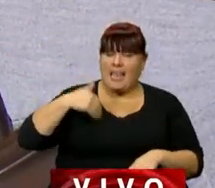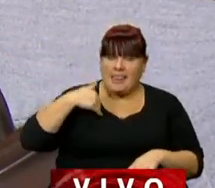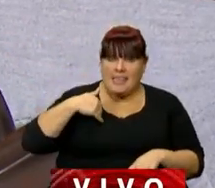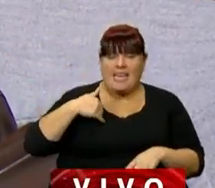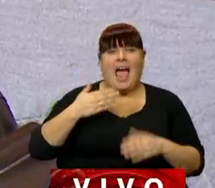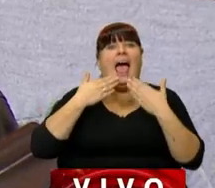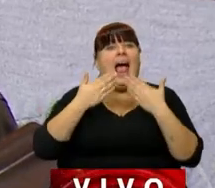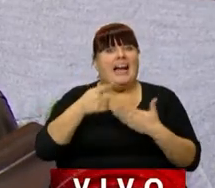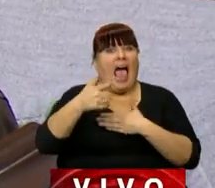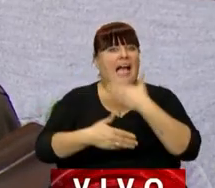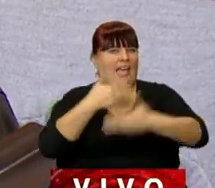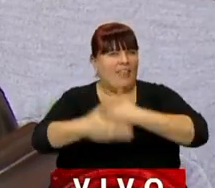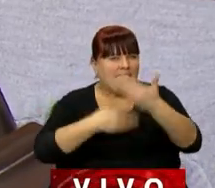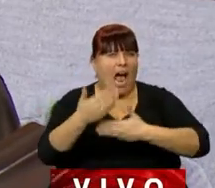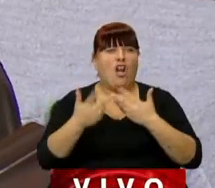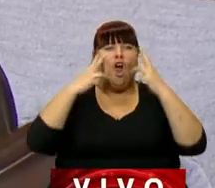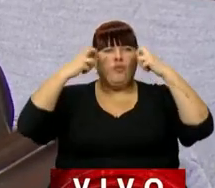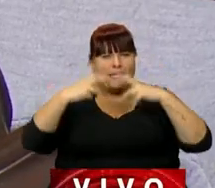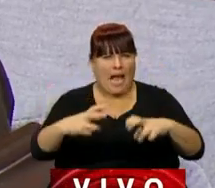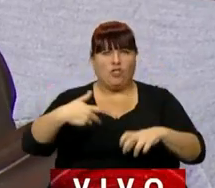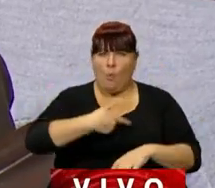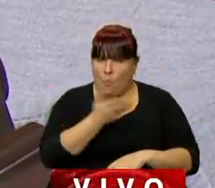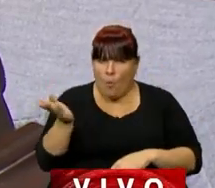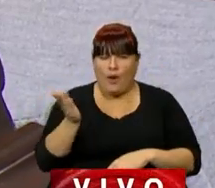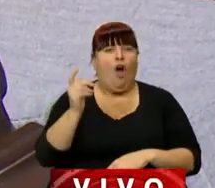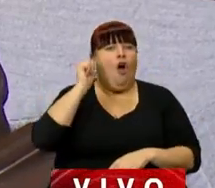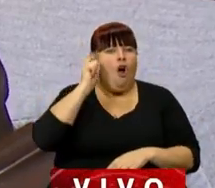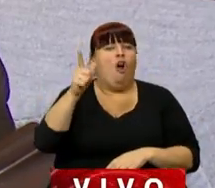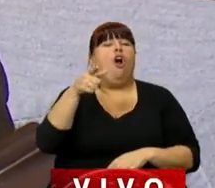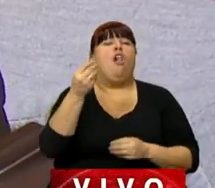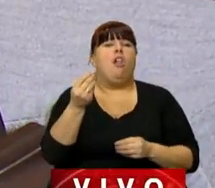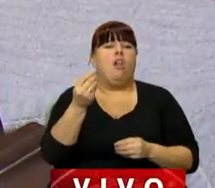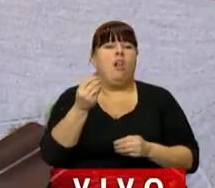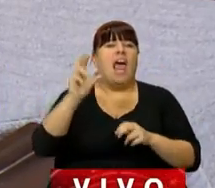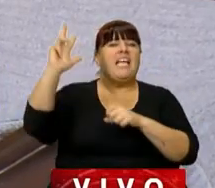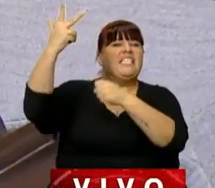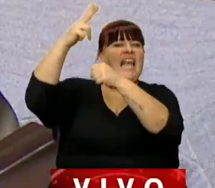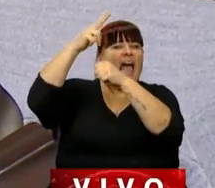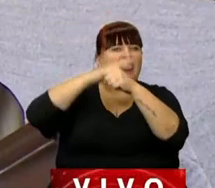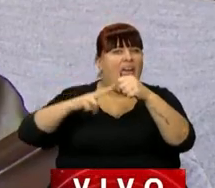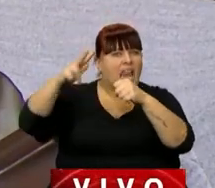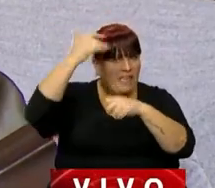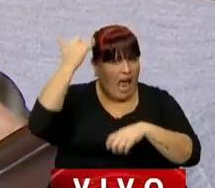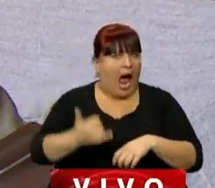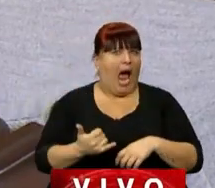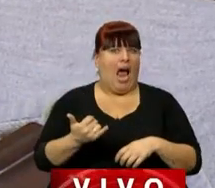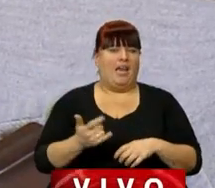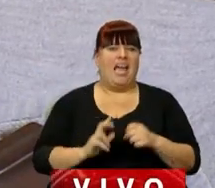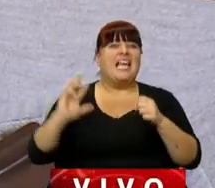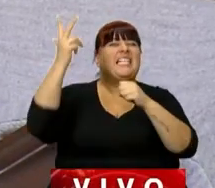gracias a ese desarrollo y esa investigación pública se llegaron a poner satélites en funcionamiento